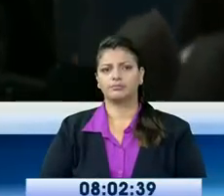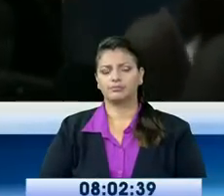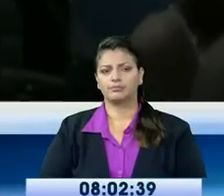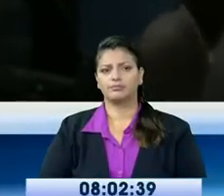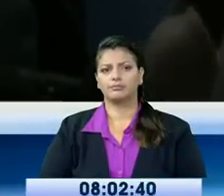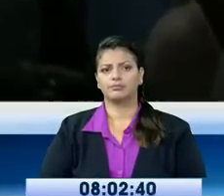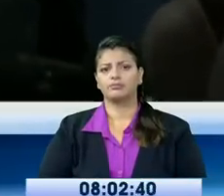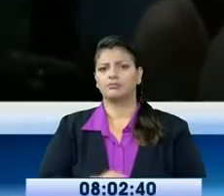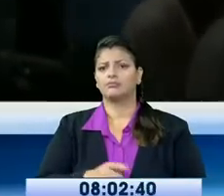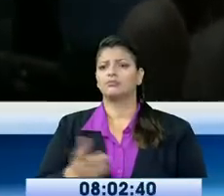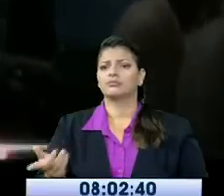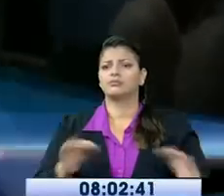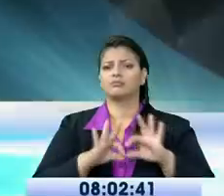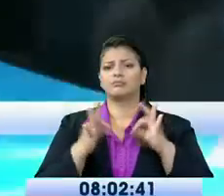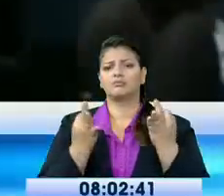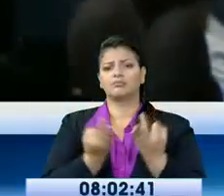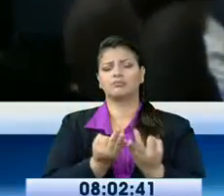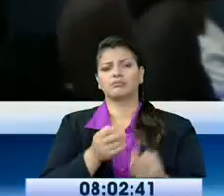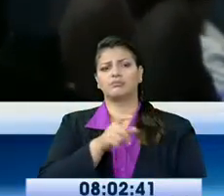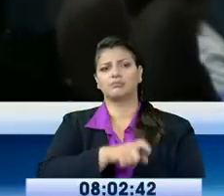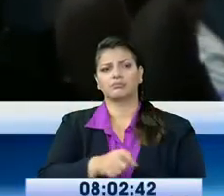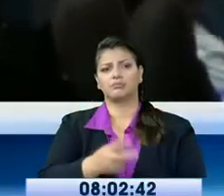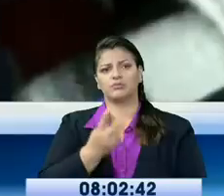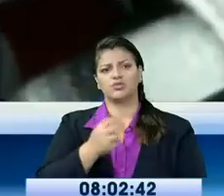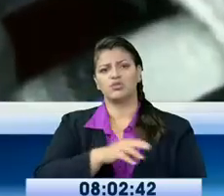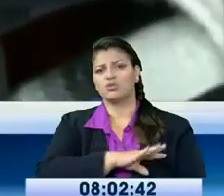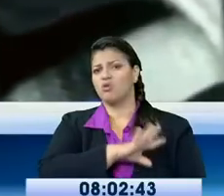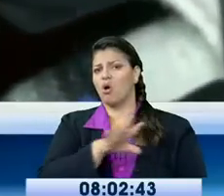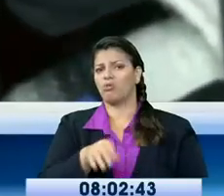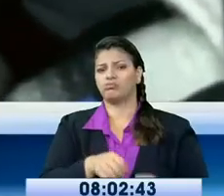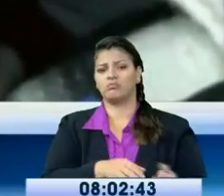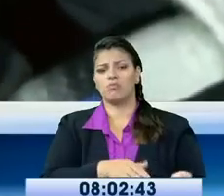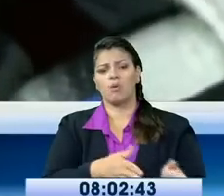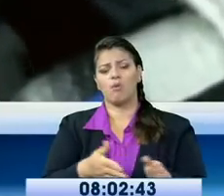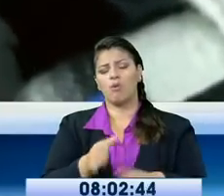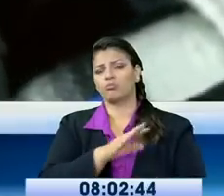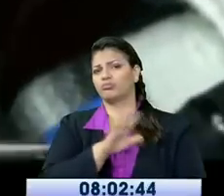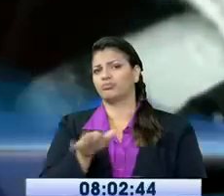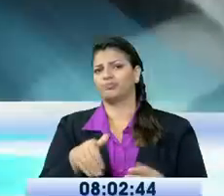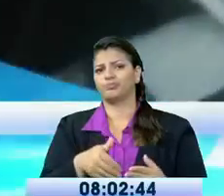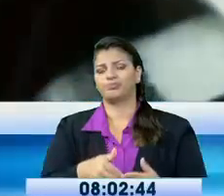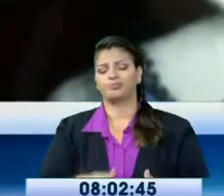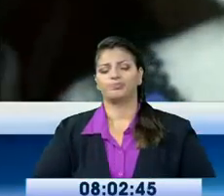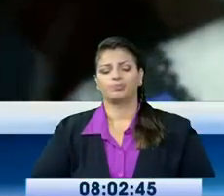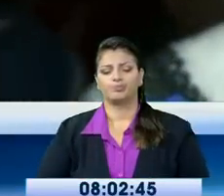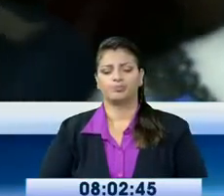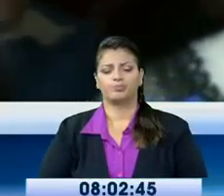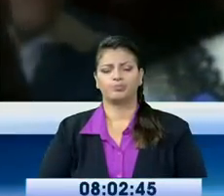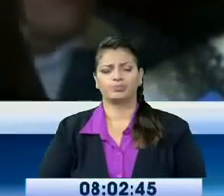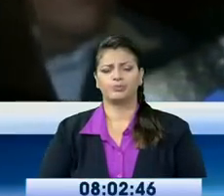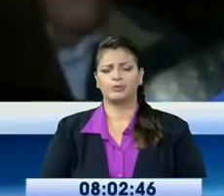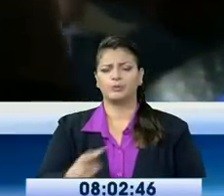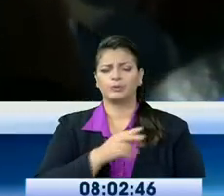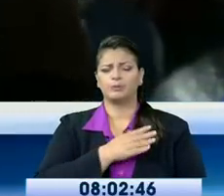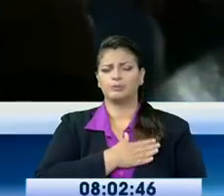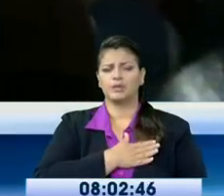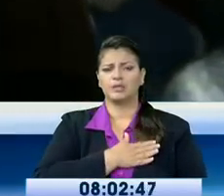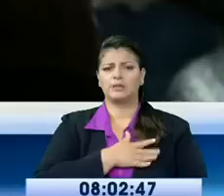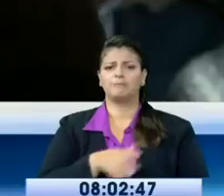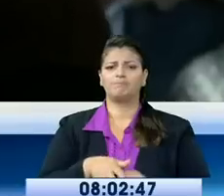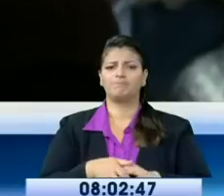vehículo. No hay ni un solo sobreviviente. Nosotros aquí estamos acompañando, solidarizando ante este